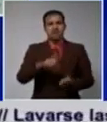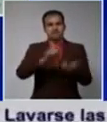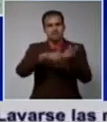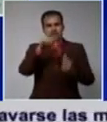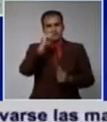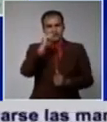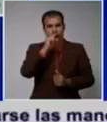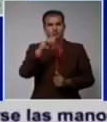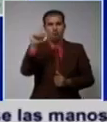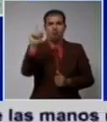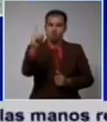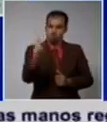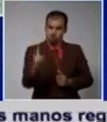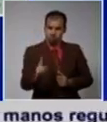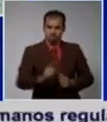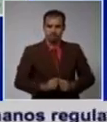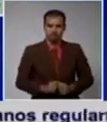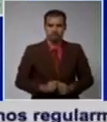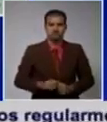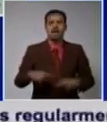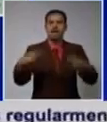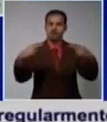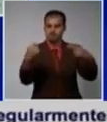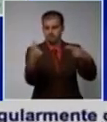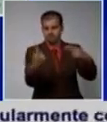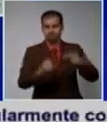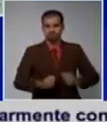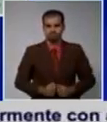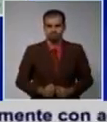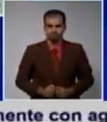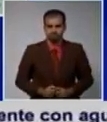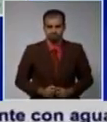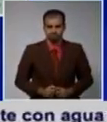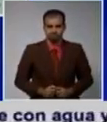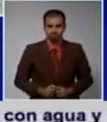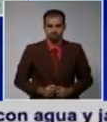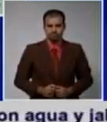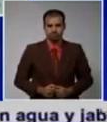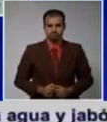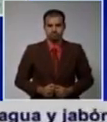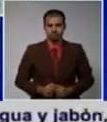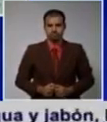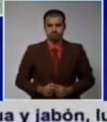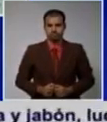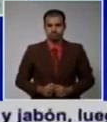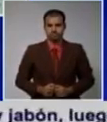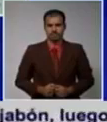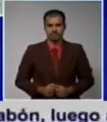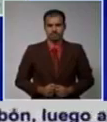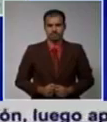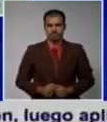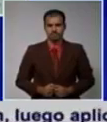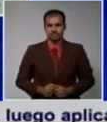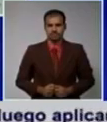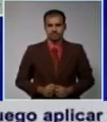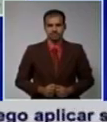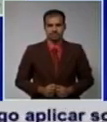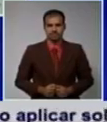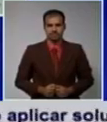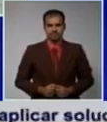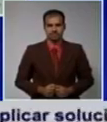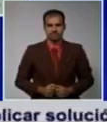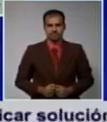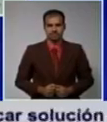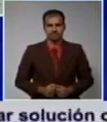con un control de la pandemia, no obstante, en un momento determinado algún incremento